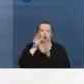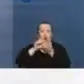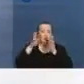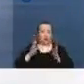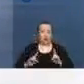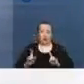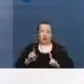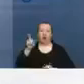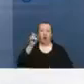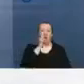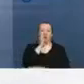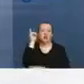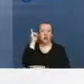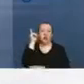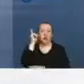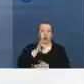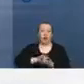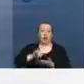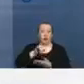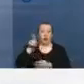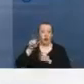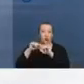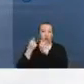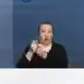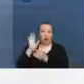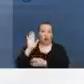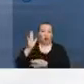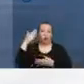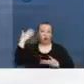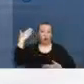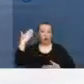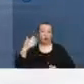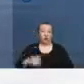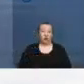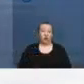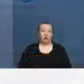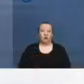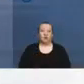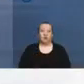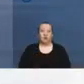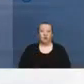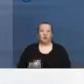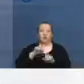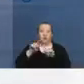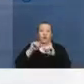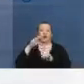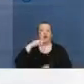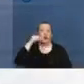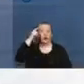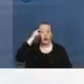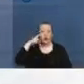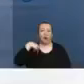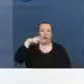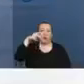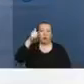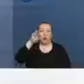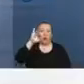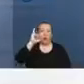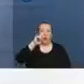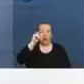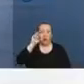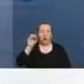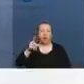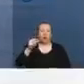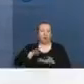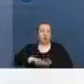de pichincha que alto cargo de cardo patiño en las áreas de veneno rafael correa tienen de crecimiento